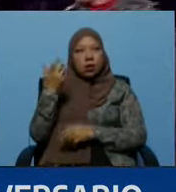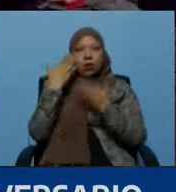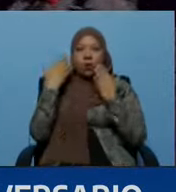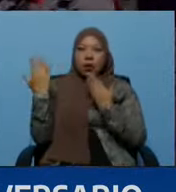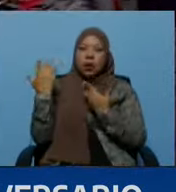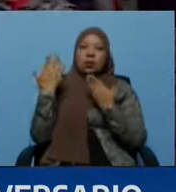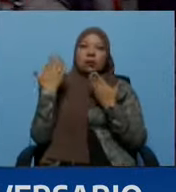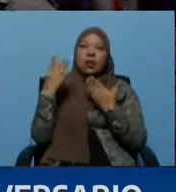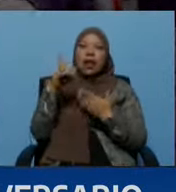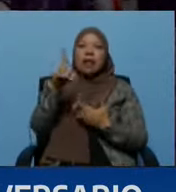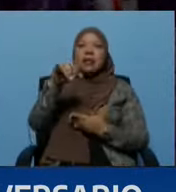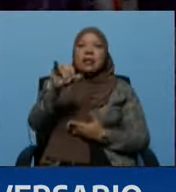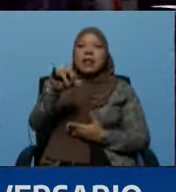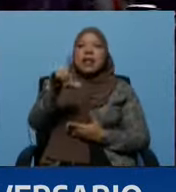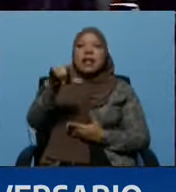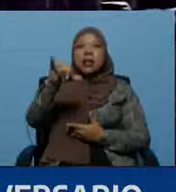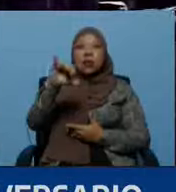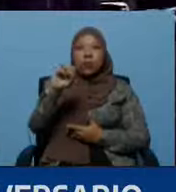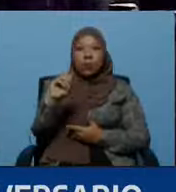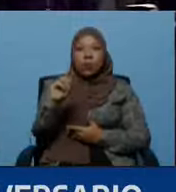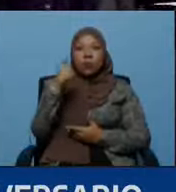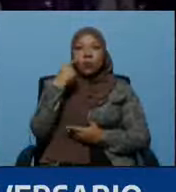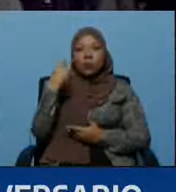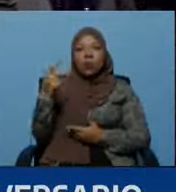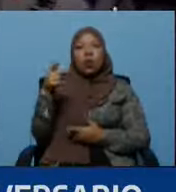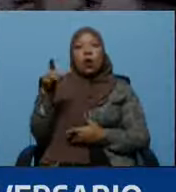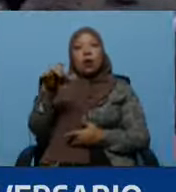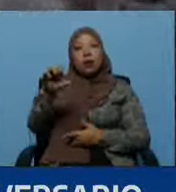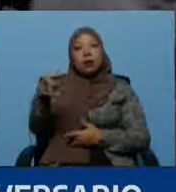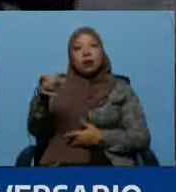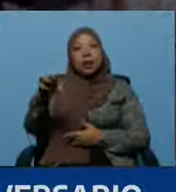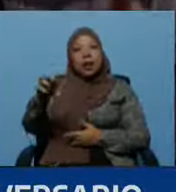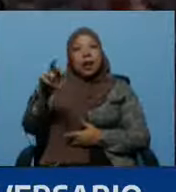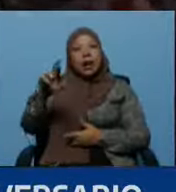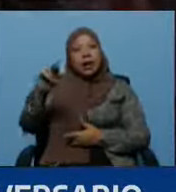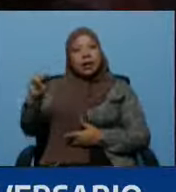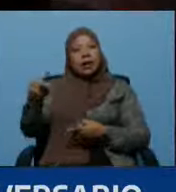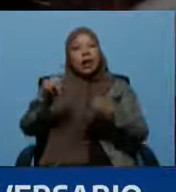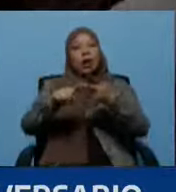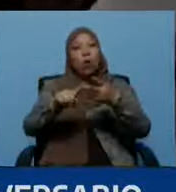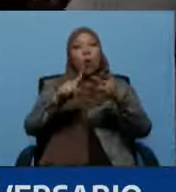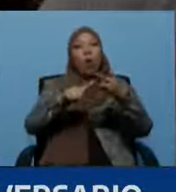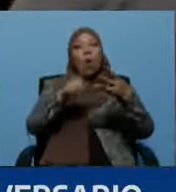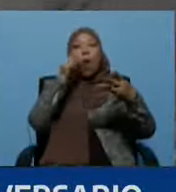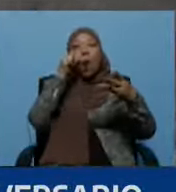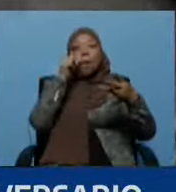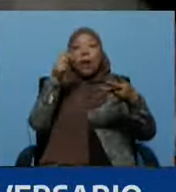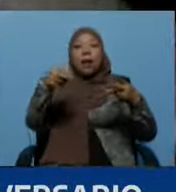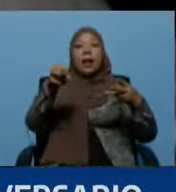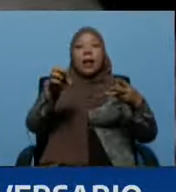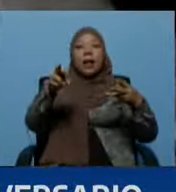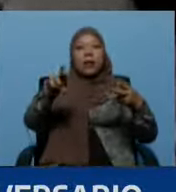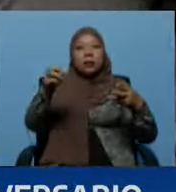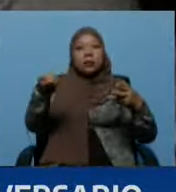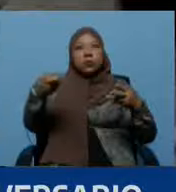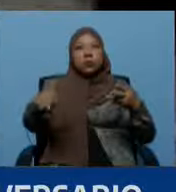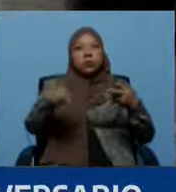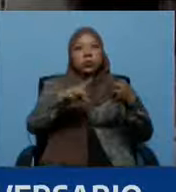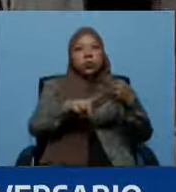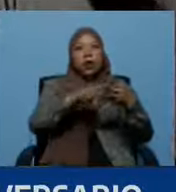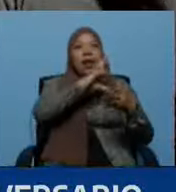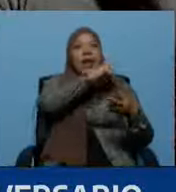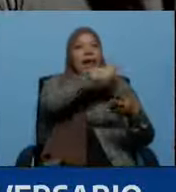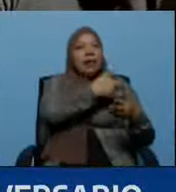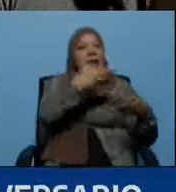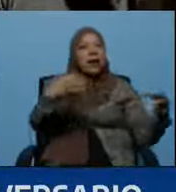Rodríguez Díaz, general de división Jesús Rafael Villamizar, general de división Henry David Rodríguez, general de división Wilfredo Alexander Medrano, general de división Rubén Darío